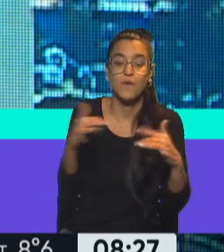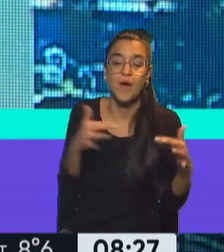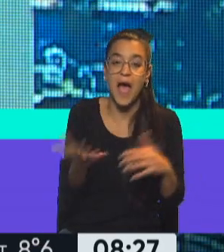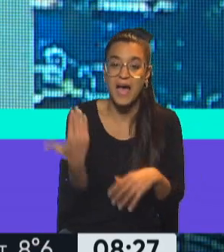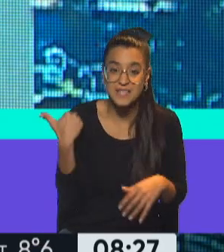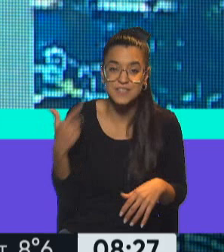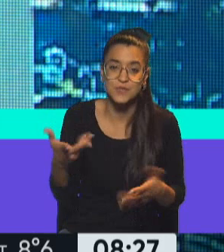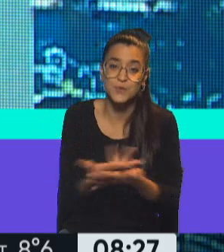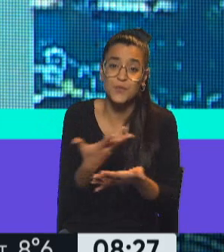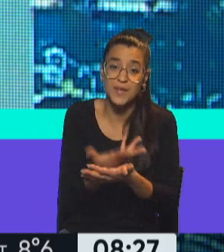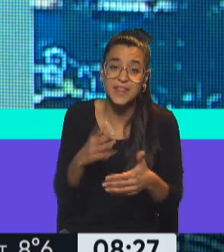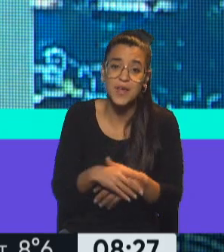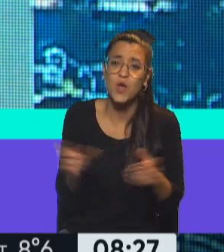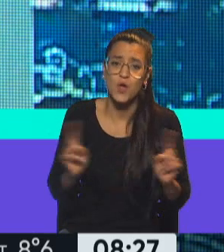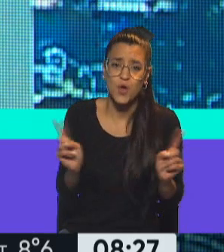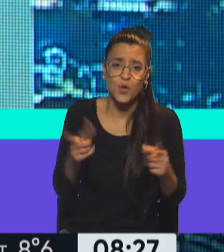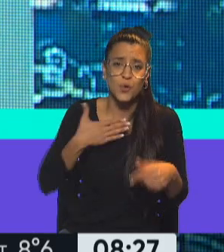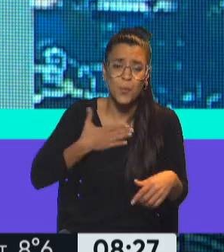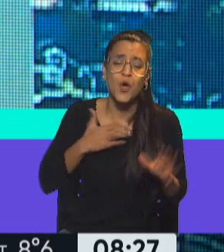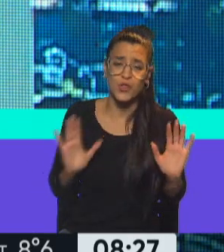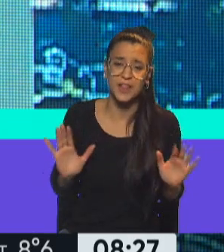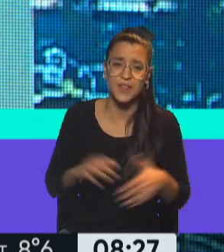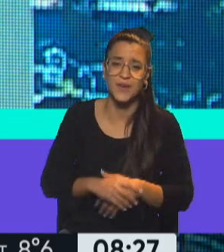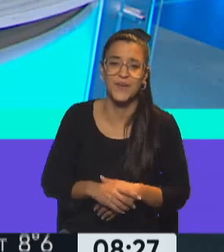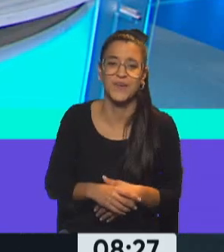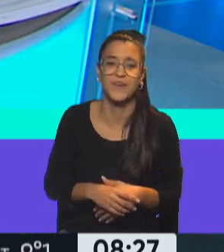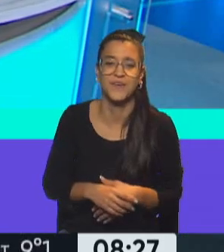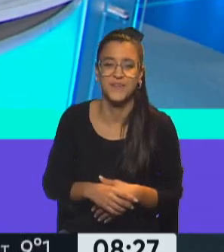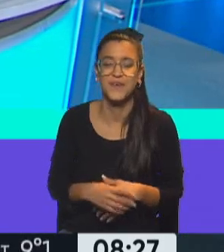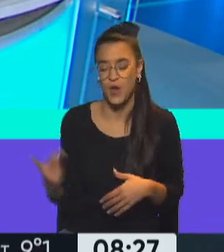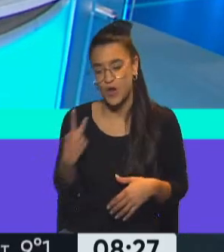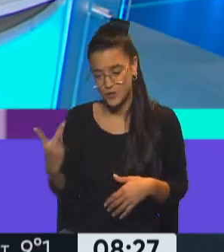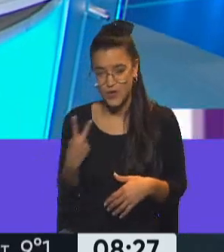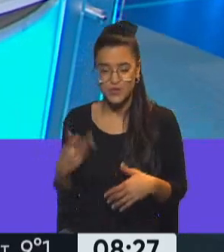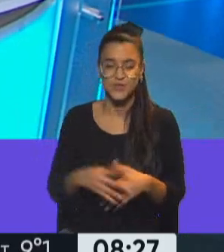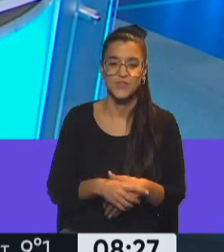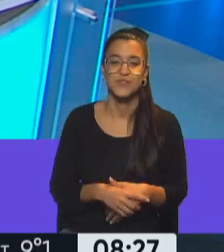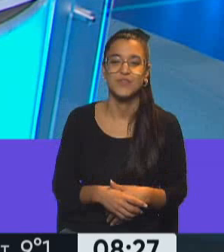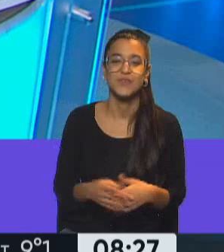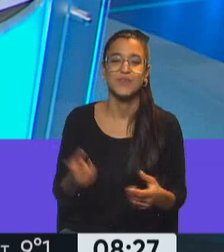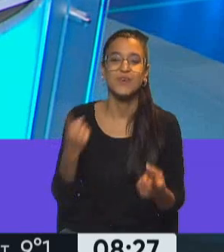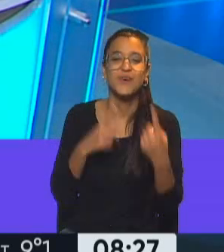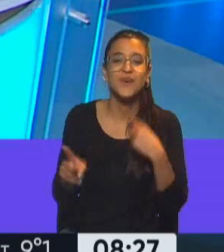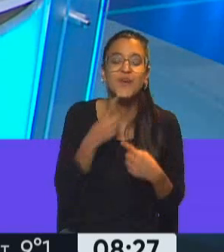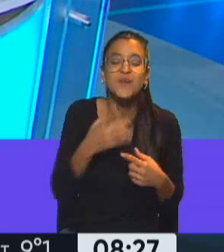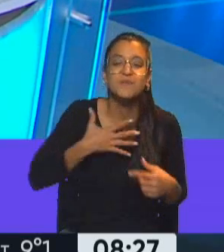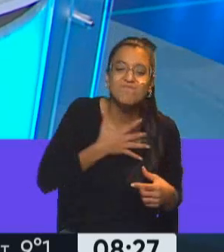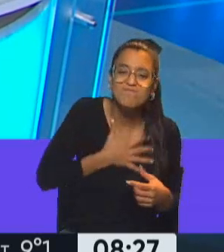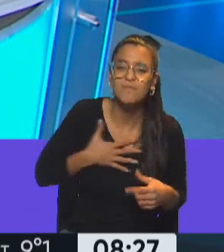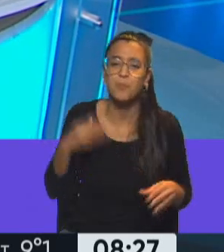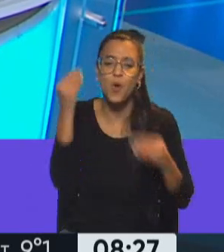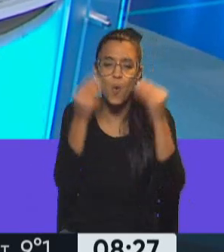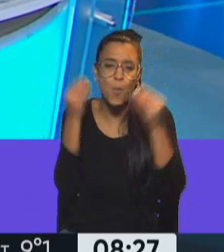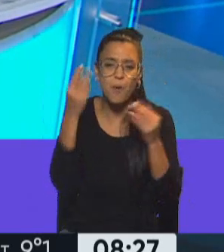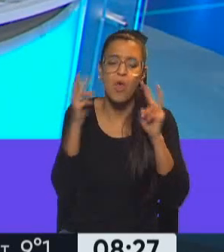Sí. ¿Sufriste? No, estoy muy contento. Estás muy contento, bueno, entonces somos dos. Bueno. Lo que me dejó un poco preocupado es lo